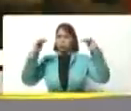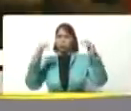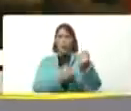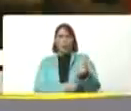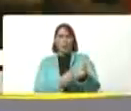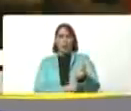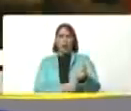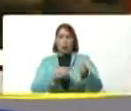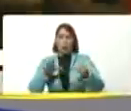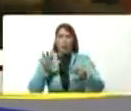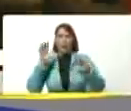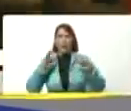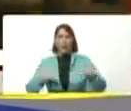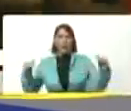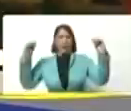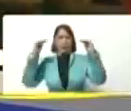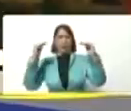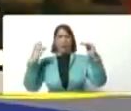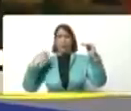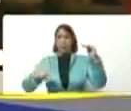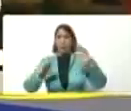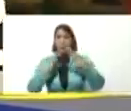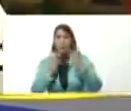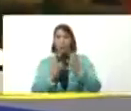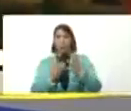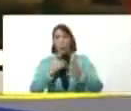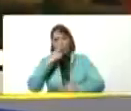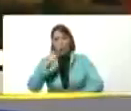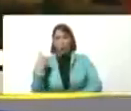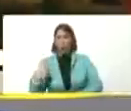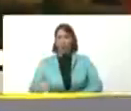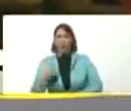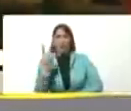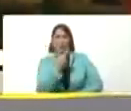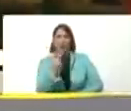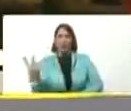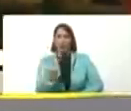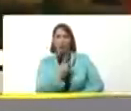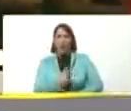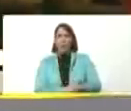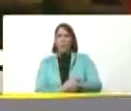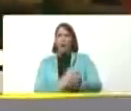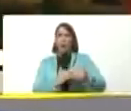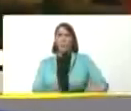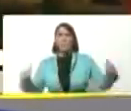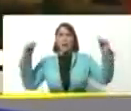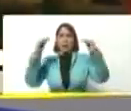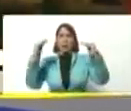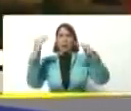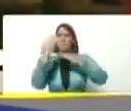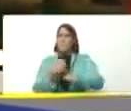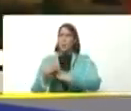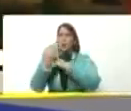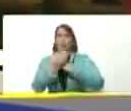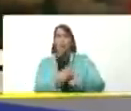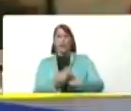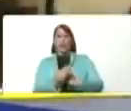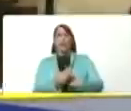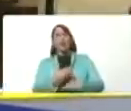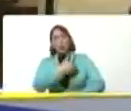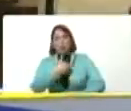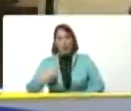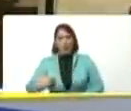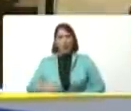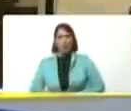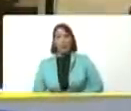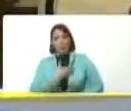el mundo. Maduro tiene dos hermanos mayores que lo protegen y lo quieren, Xi Jinping y Vladimir